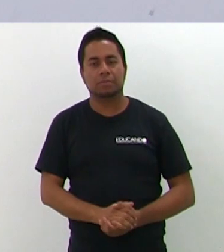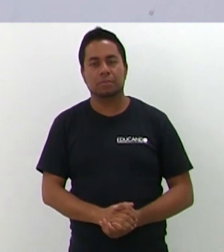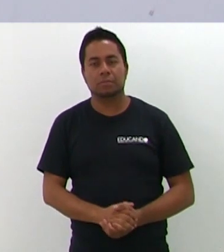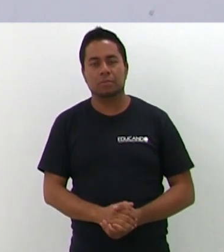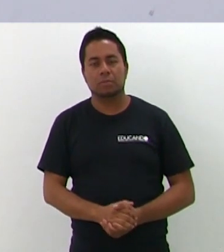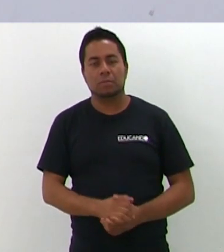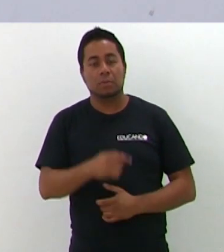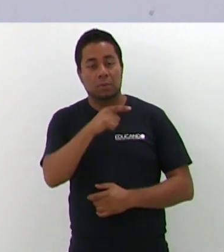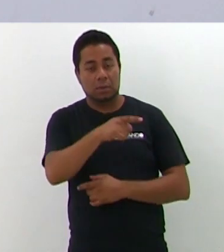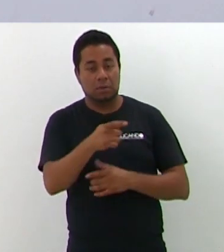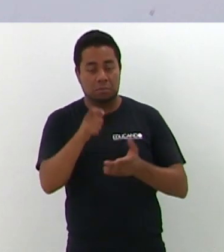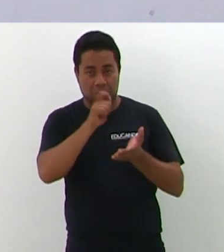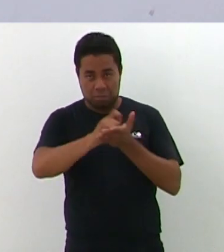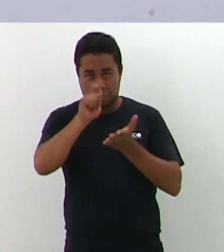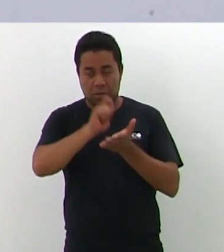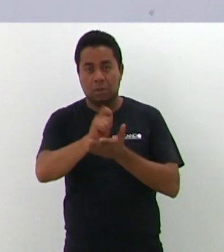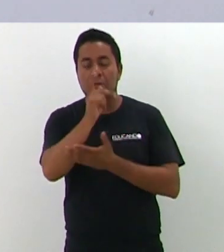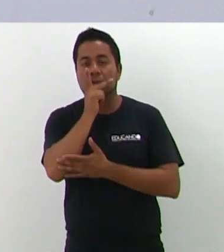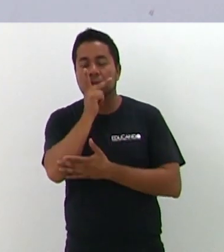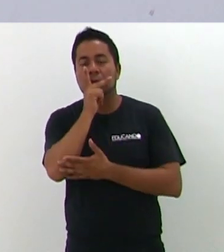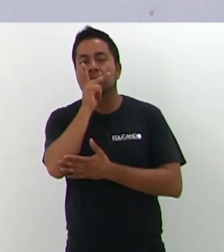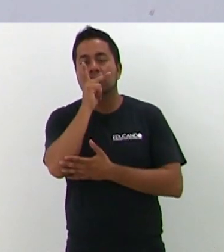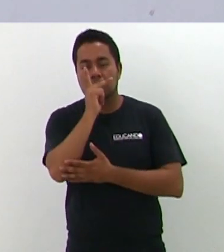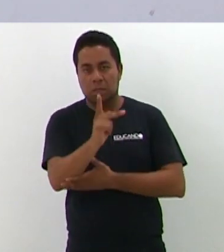Y aquí iría la palabra